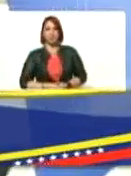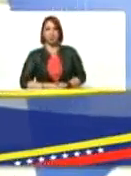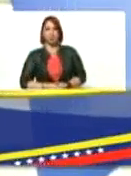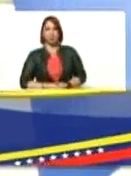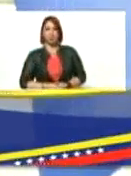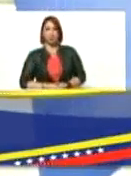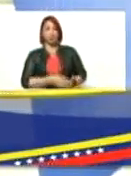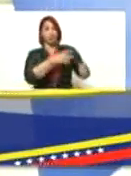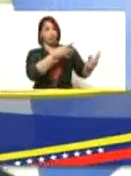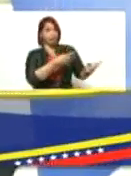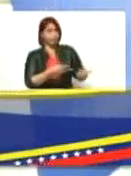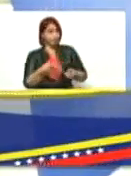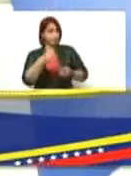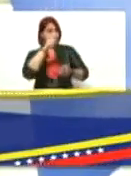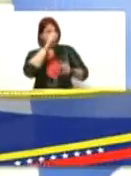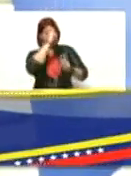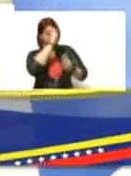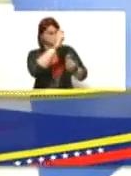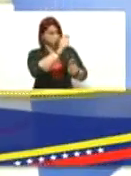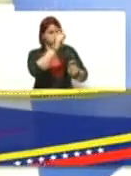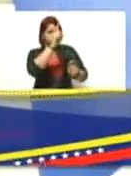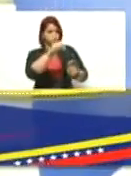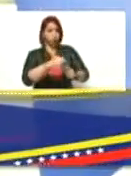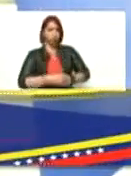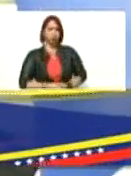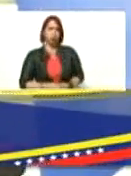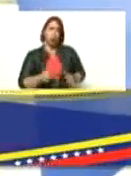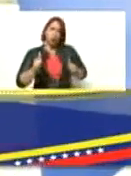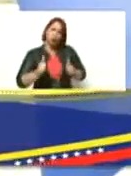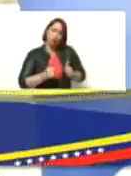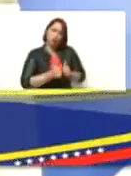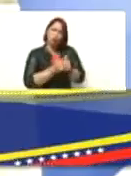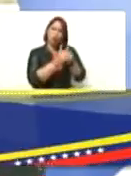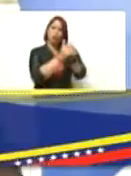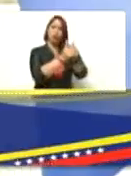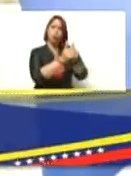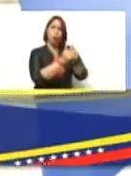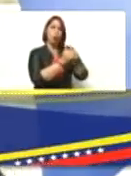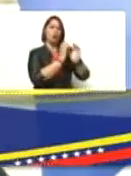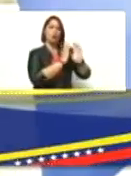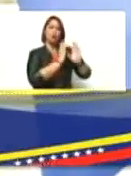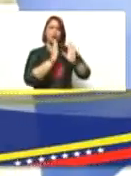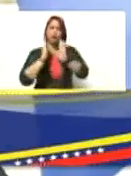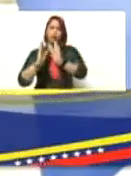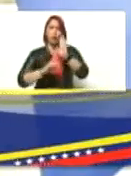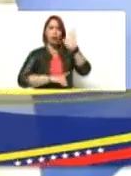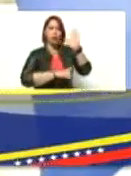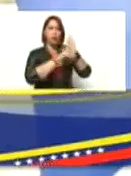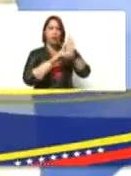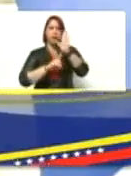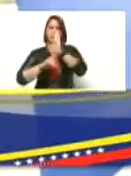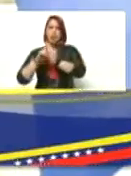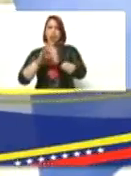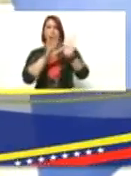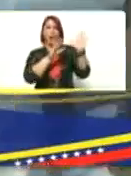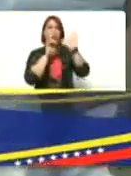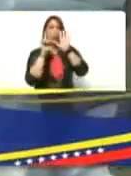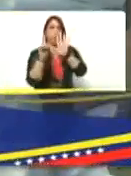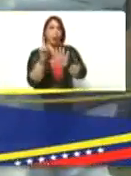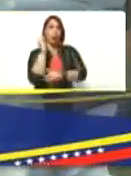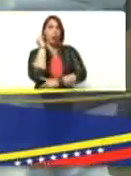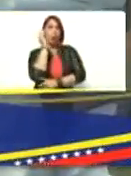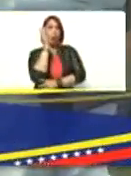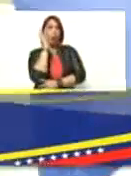le damos el reconocimiento porque nos acompañaron en la organización y el desarrollo de este 16º